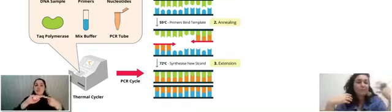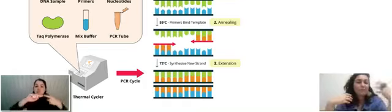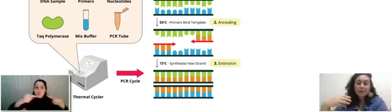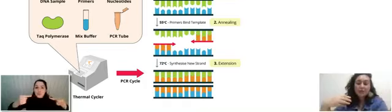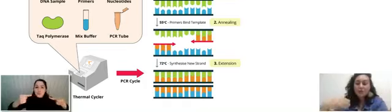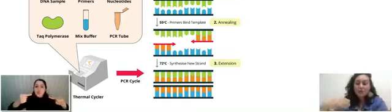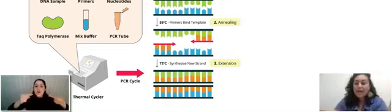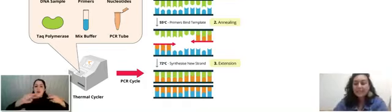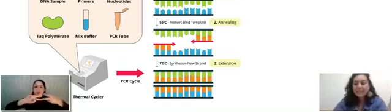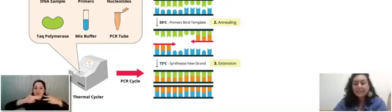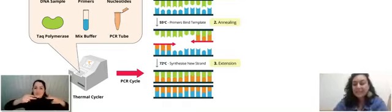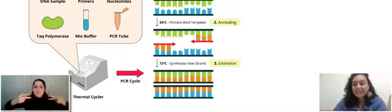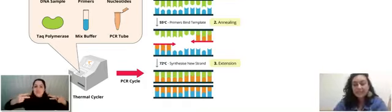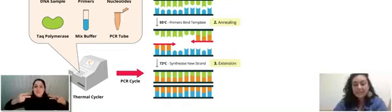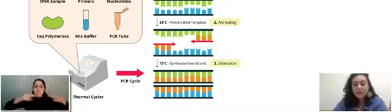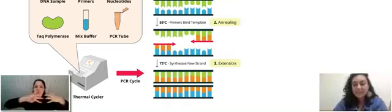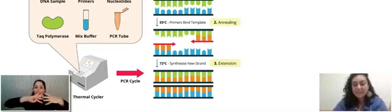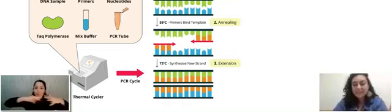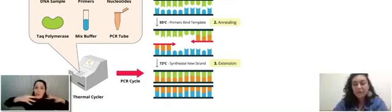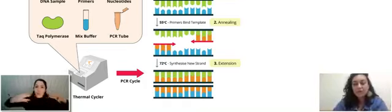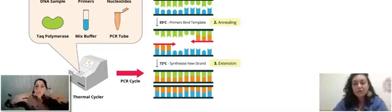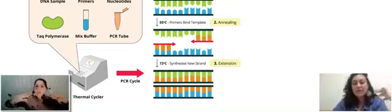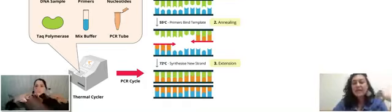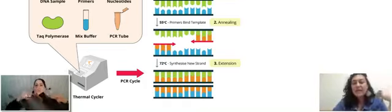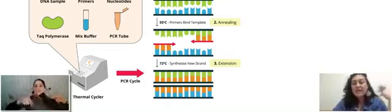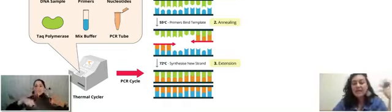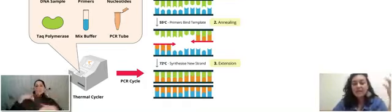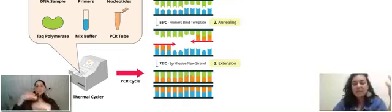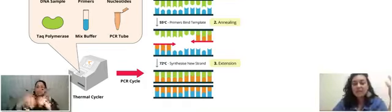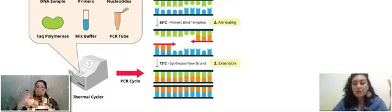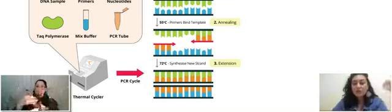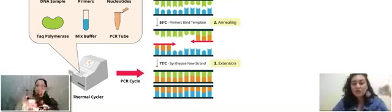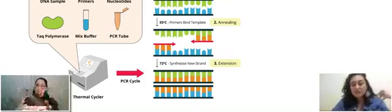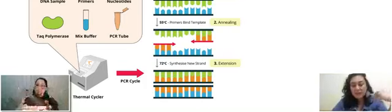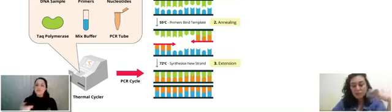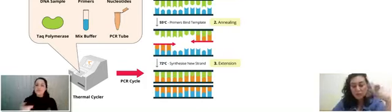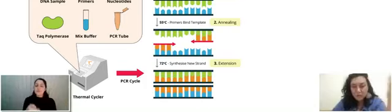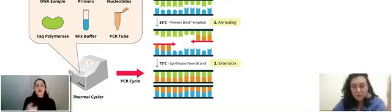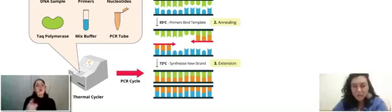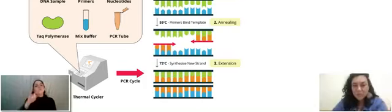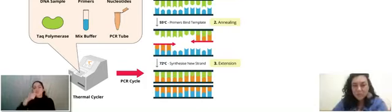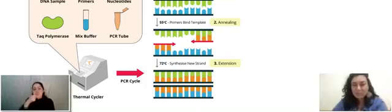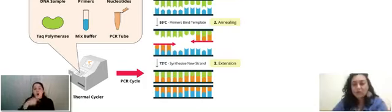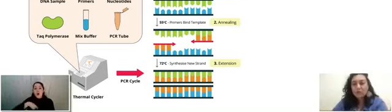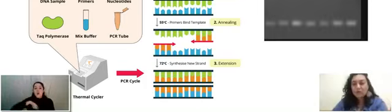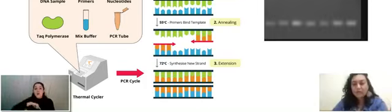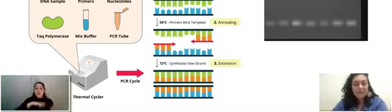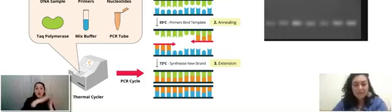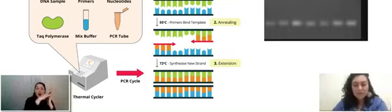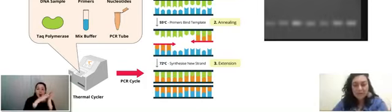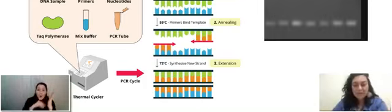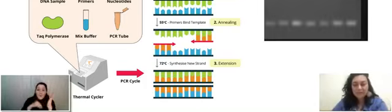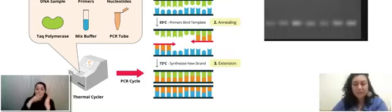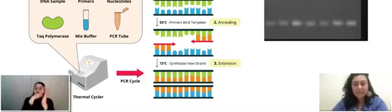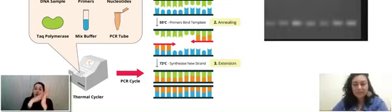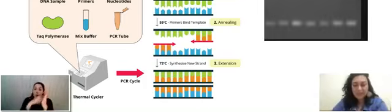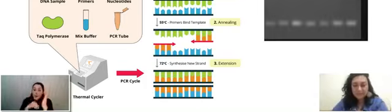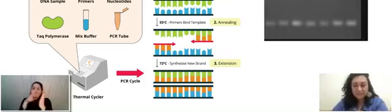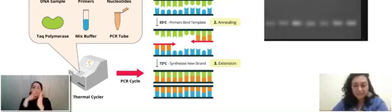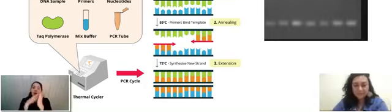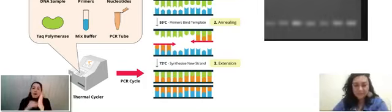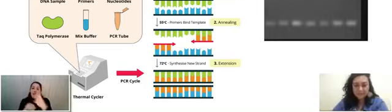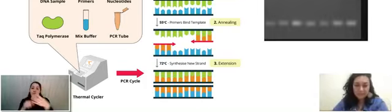normal tiene 35 o 40 ciclos y entonces el número de copias se multiplica en forma exponencial.